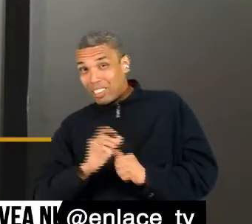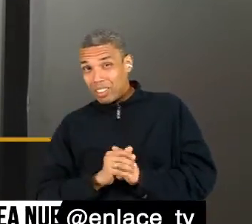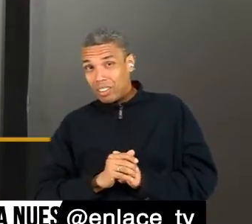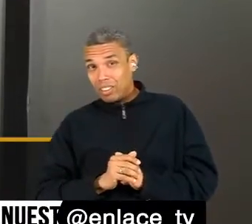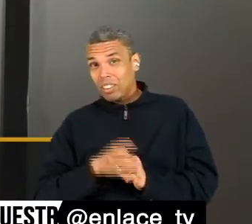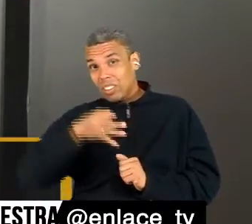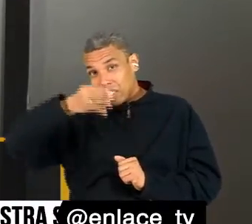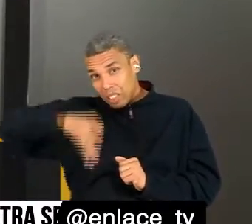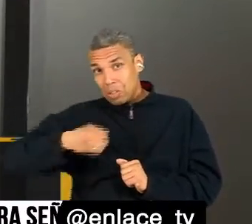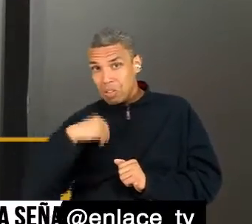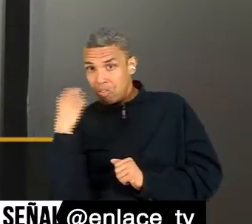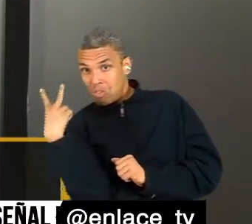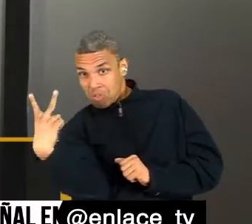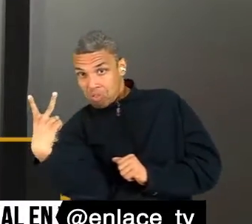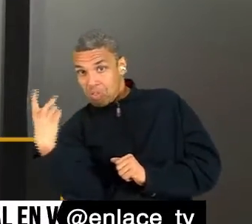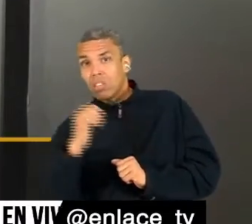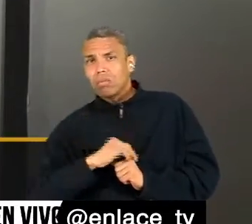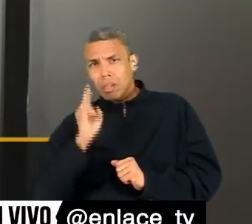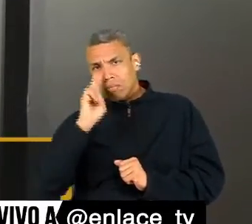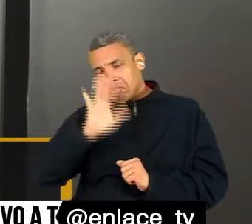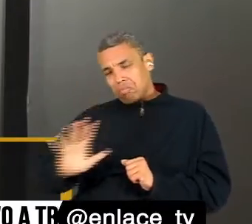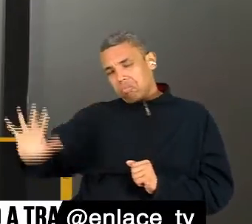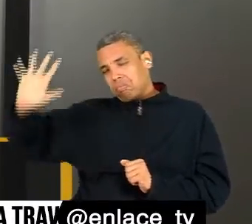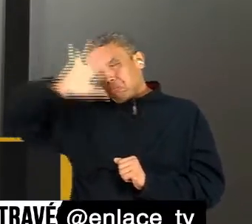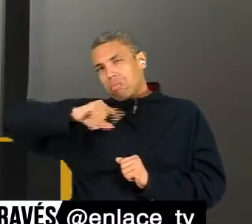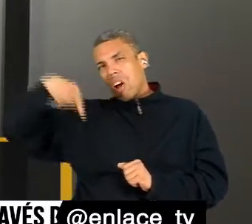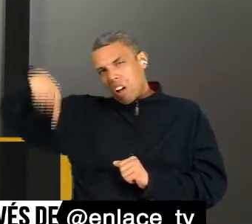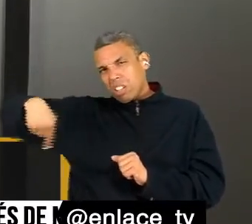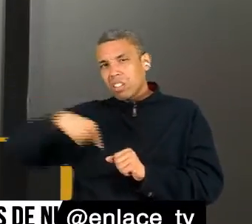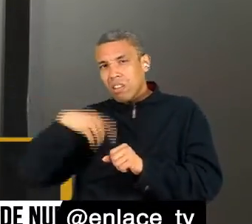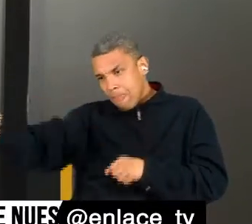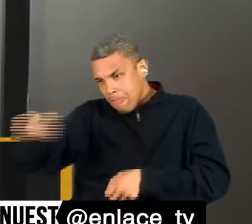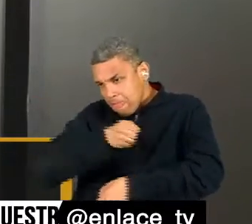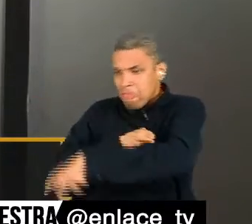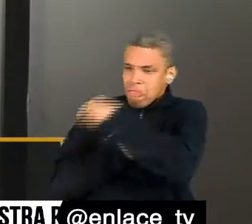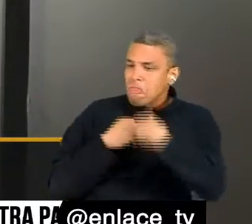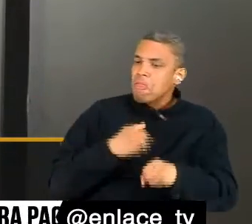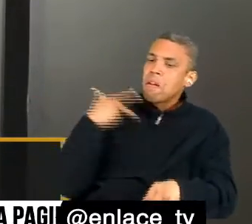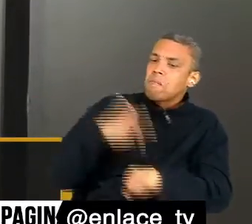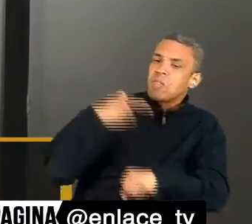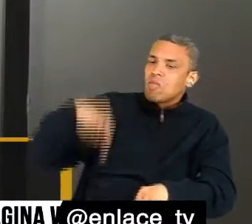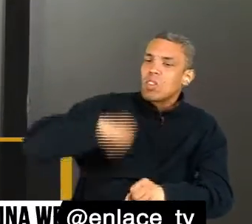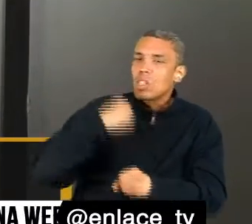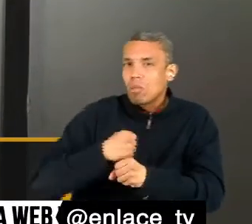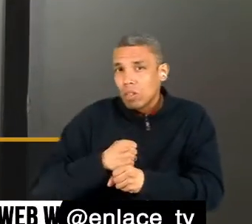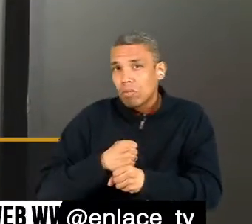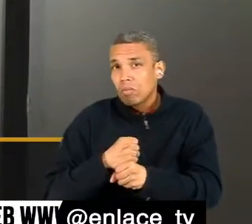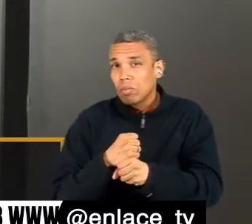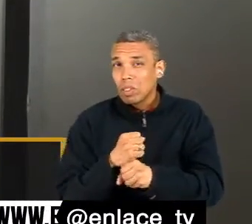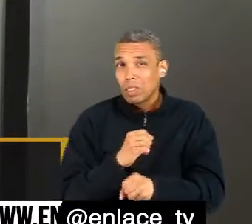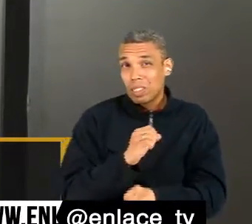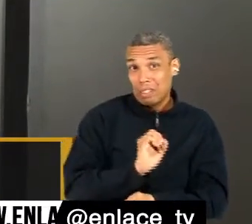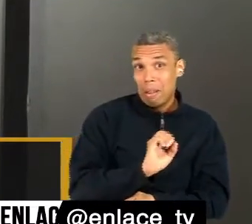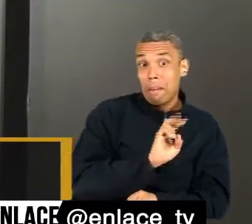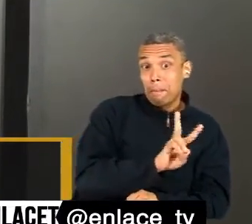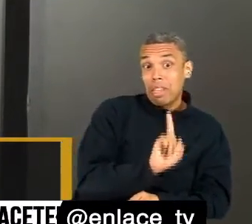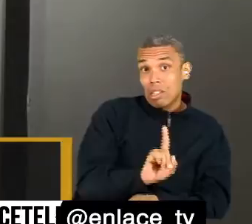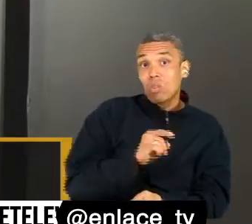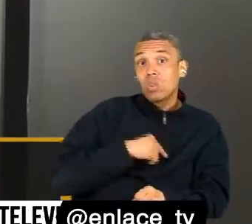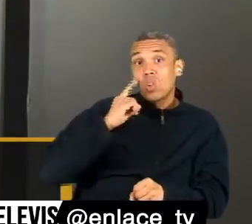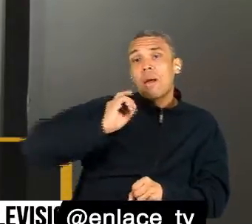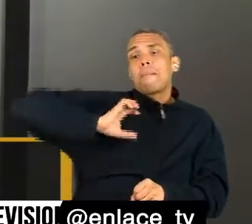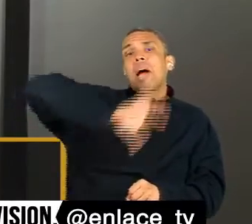trata transnacional, mientras que los otros restantes, los 21 restantes, han sido en trata interna. Esto quiere decir que ya